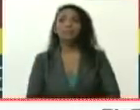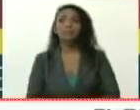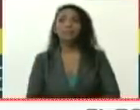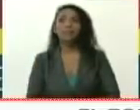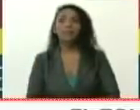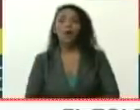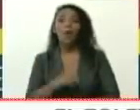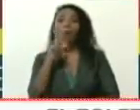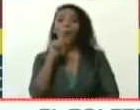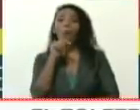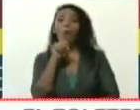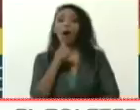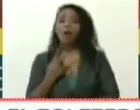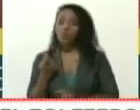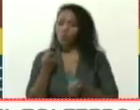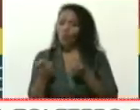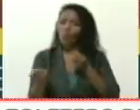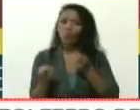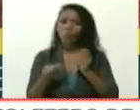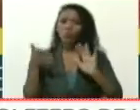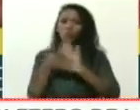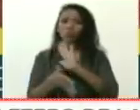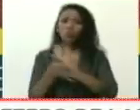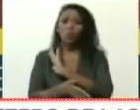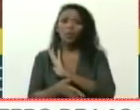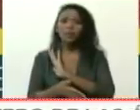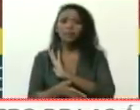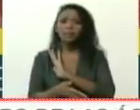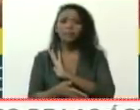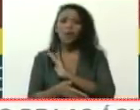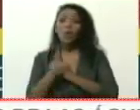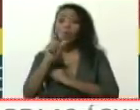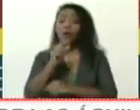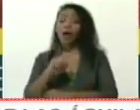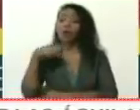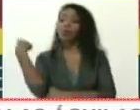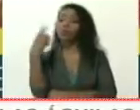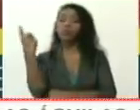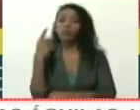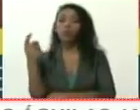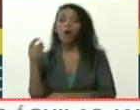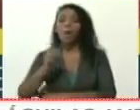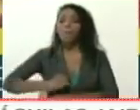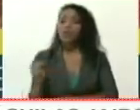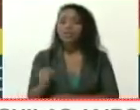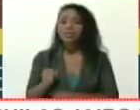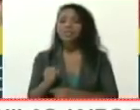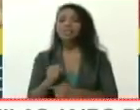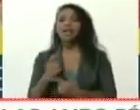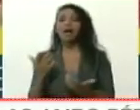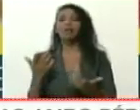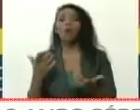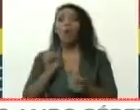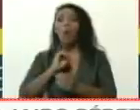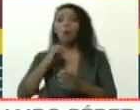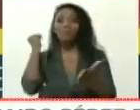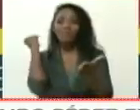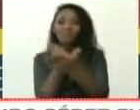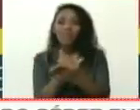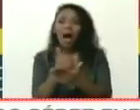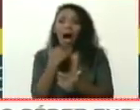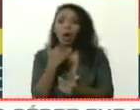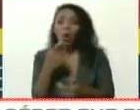tuvo control nunca, ni siquiera sobre una patrulla policía, una ambulancia o un sello de